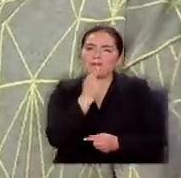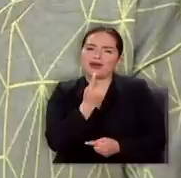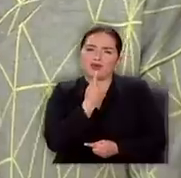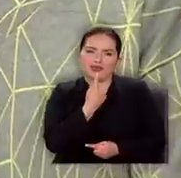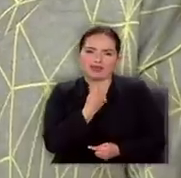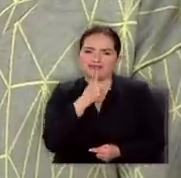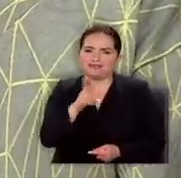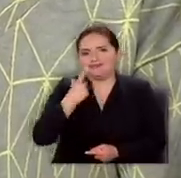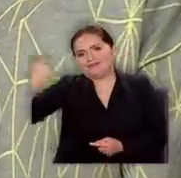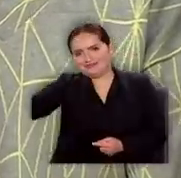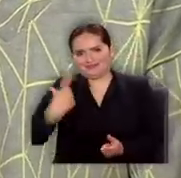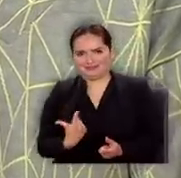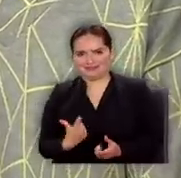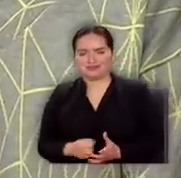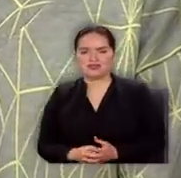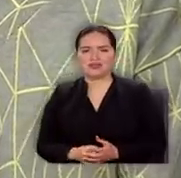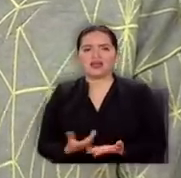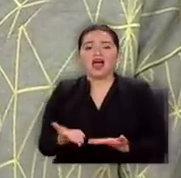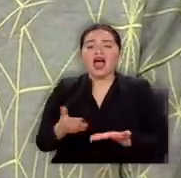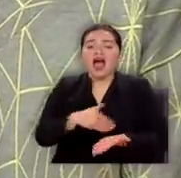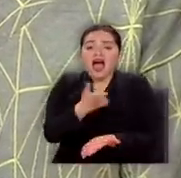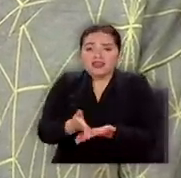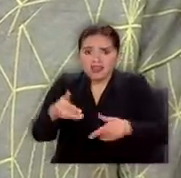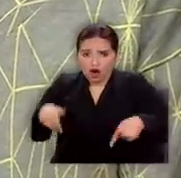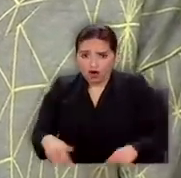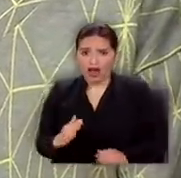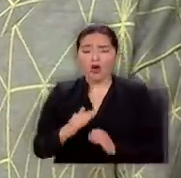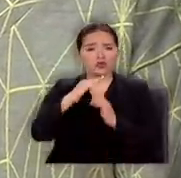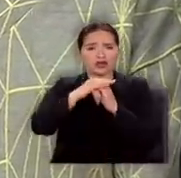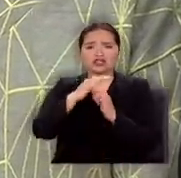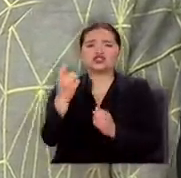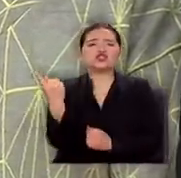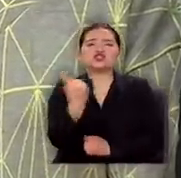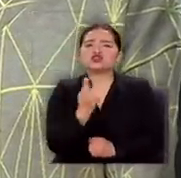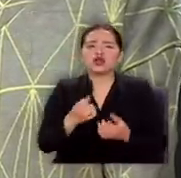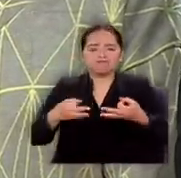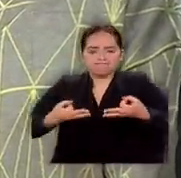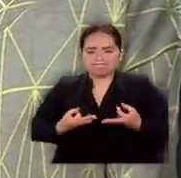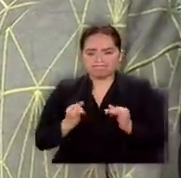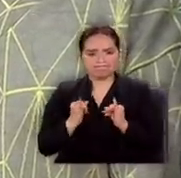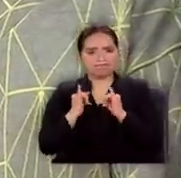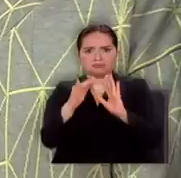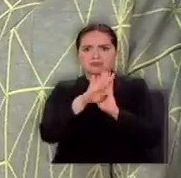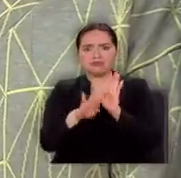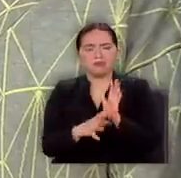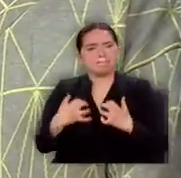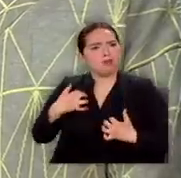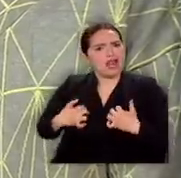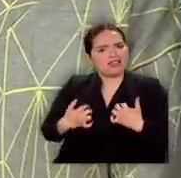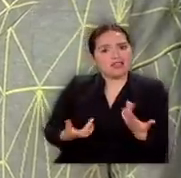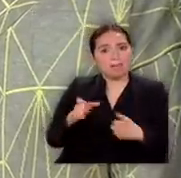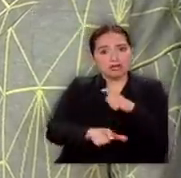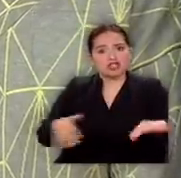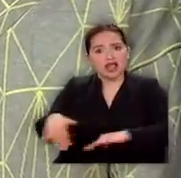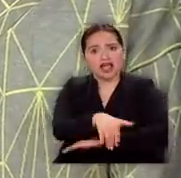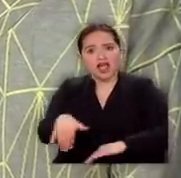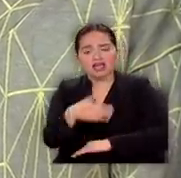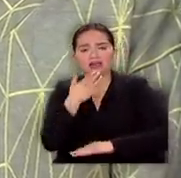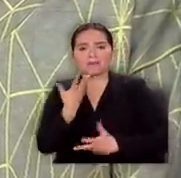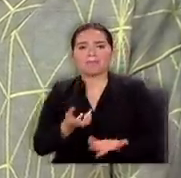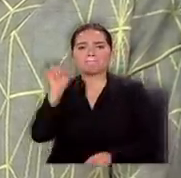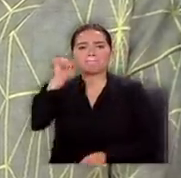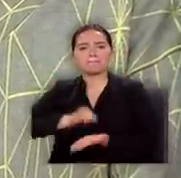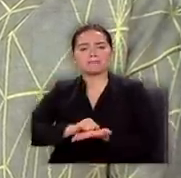y se fue hasta ahora la autoridad en general han dado solo balances la molestia que hay en la calle y la protesta social que hay